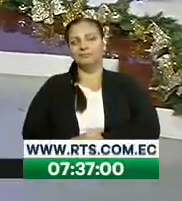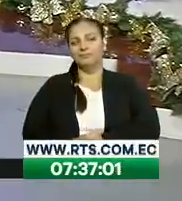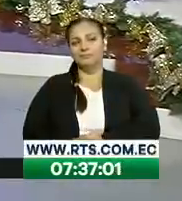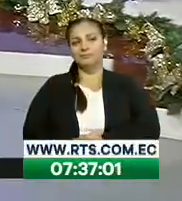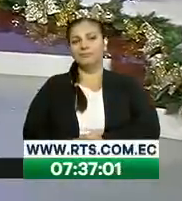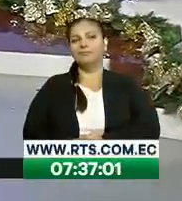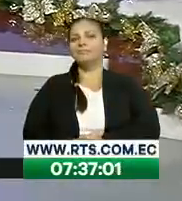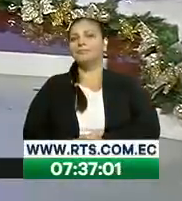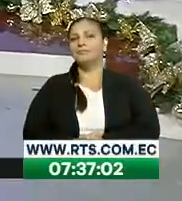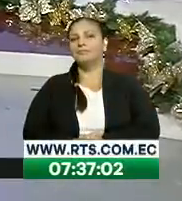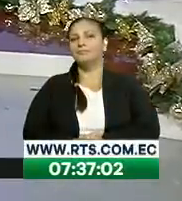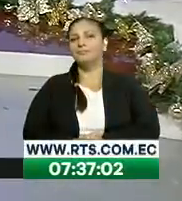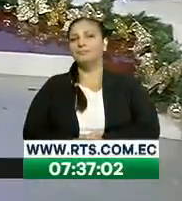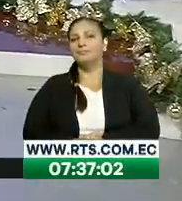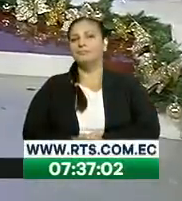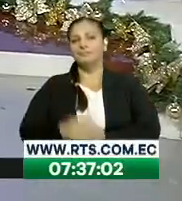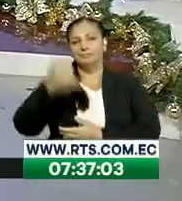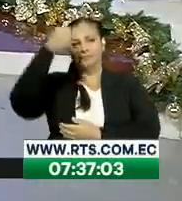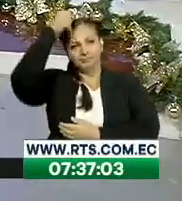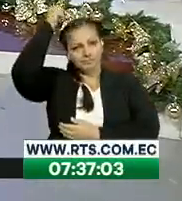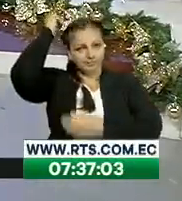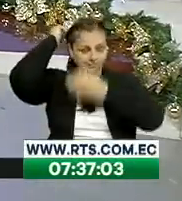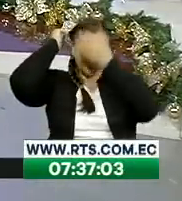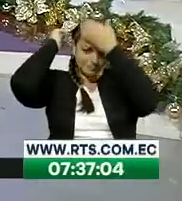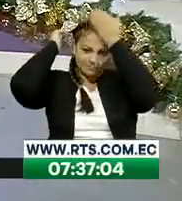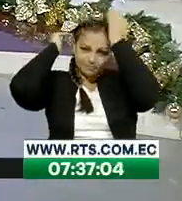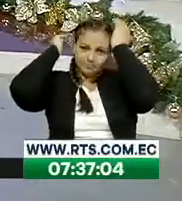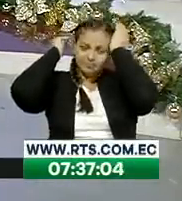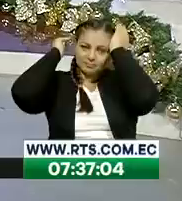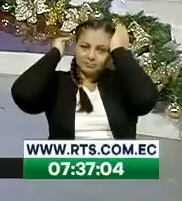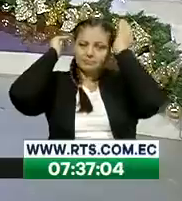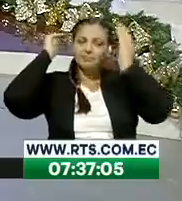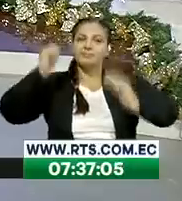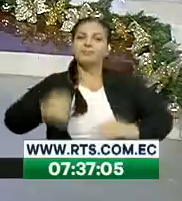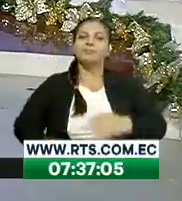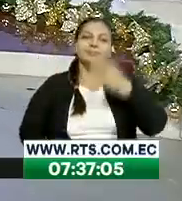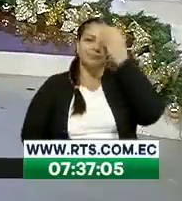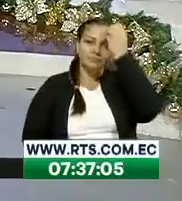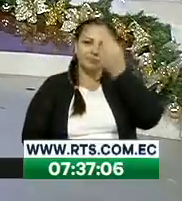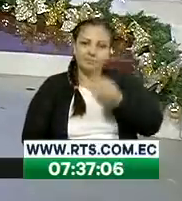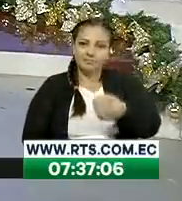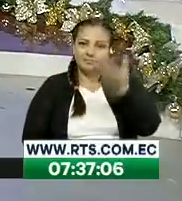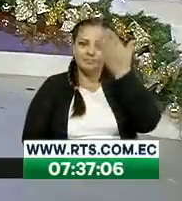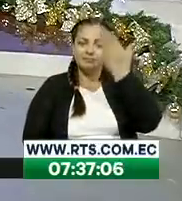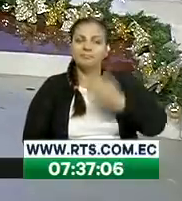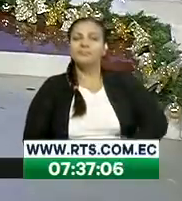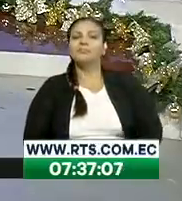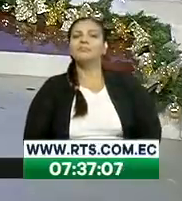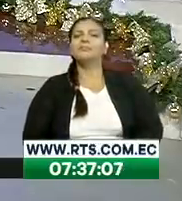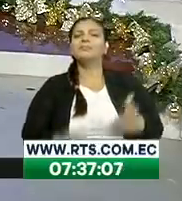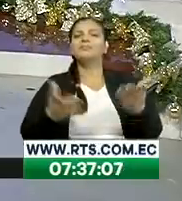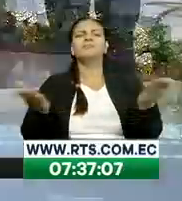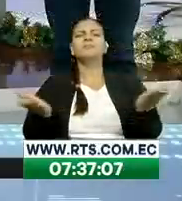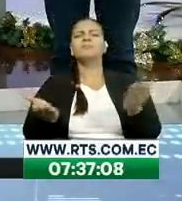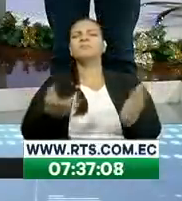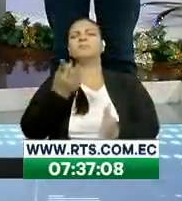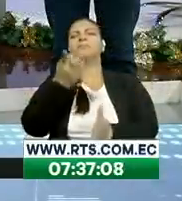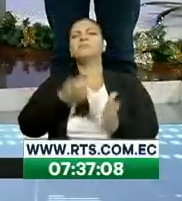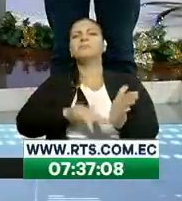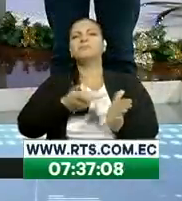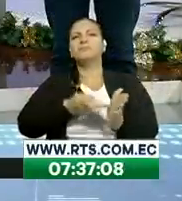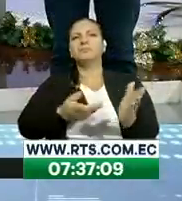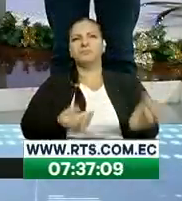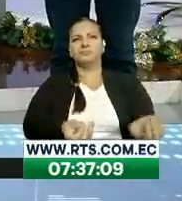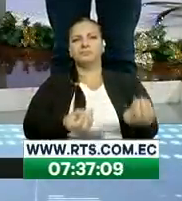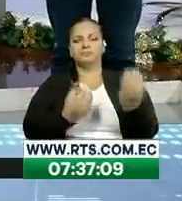sí, nos referimos a José Morales. Mi querido José, buenos días, indícanos, ¿dónde te encuentras a esta hora de